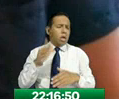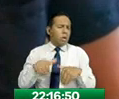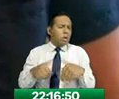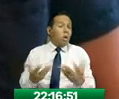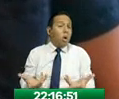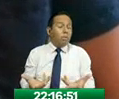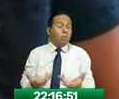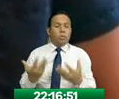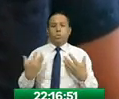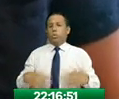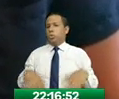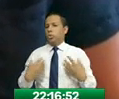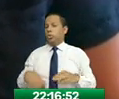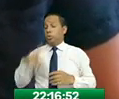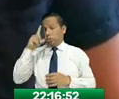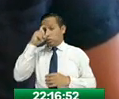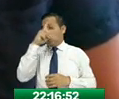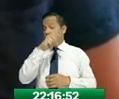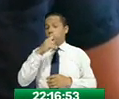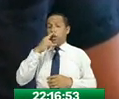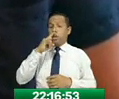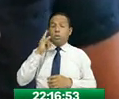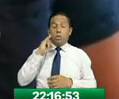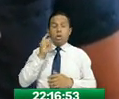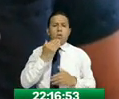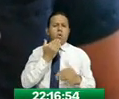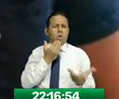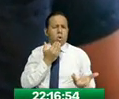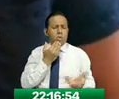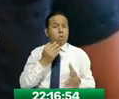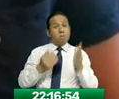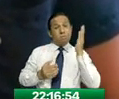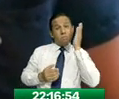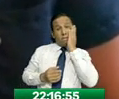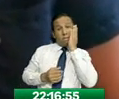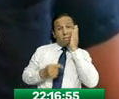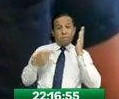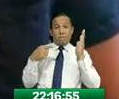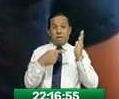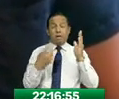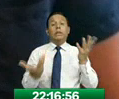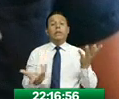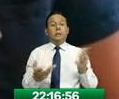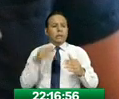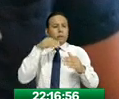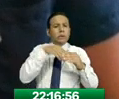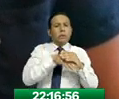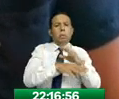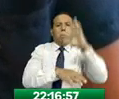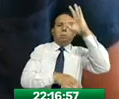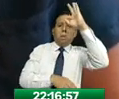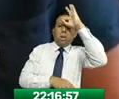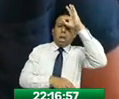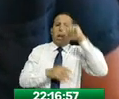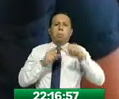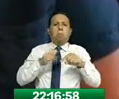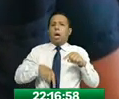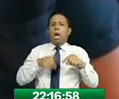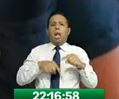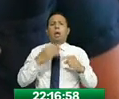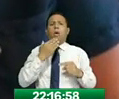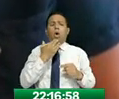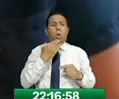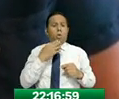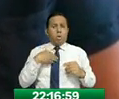muy preocupante, dado que los niños tienen, las madres tienen poco acceso a los hospitales por lo que está pasando, por una sobrecarga